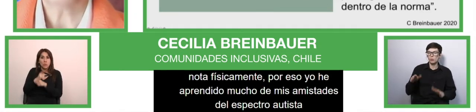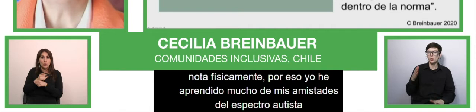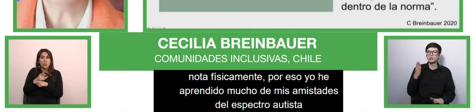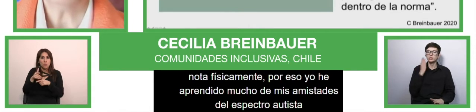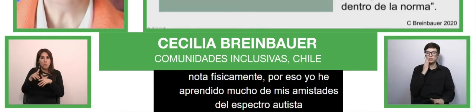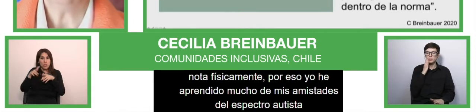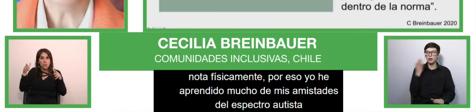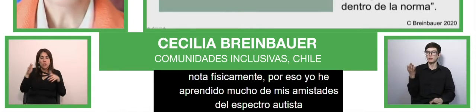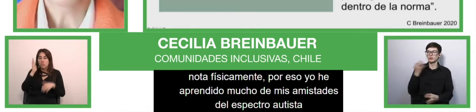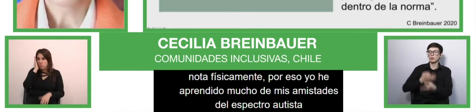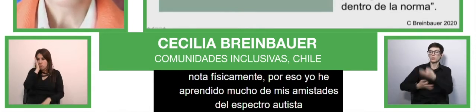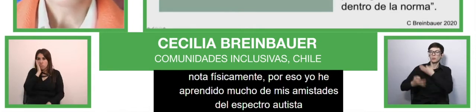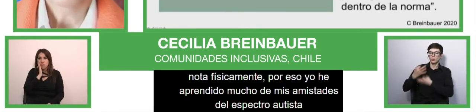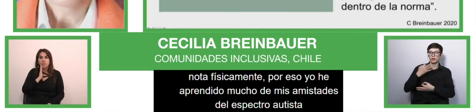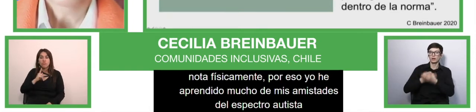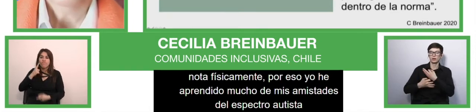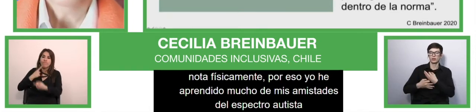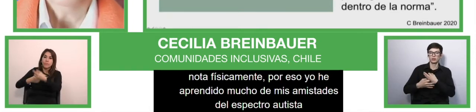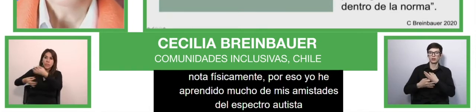compartido sus testimonios